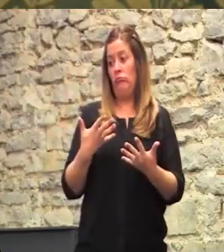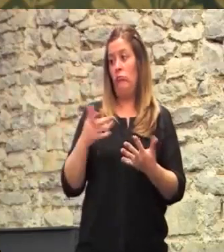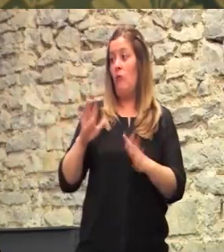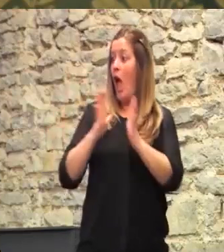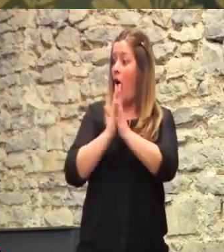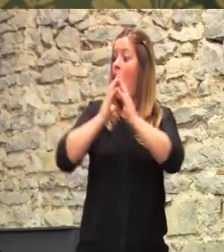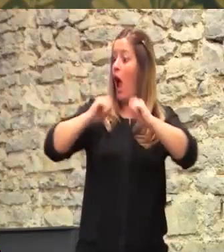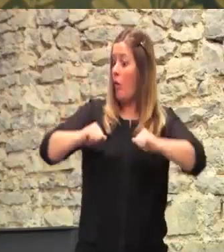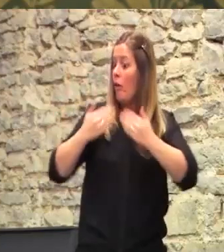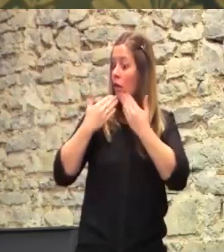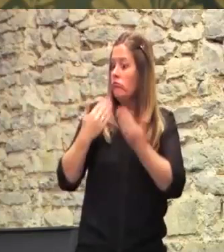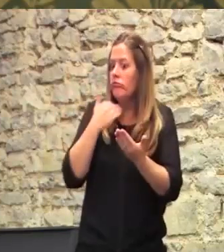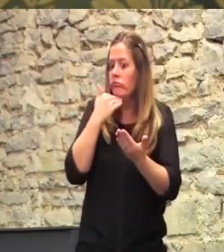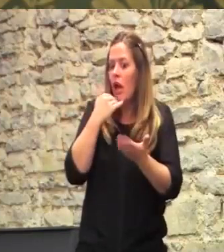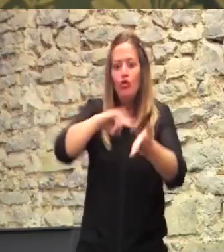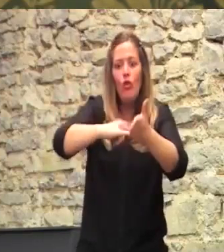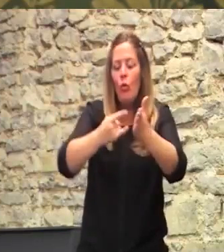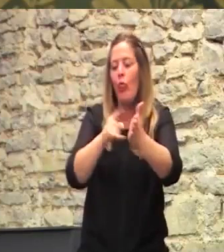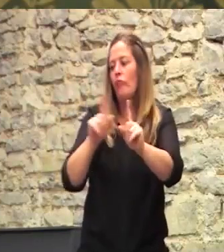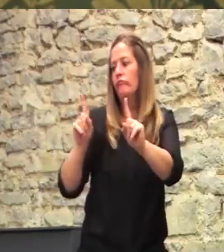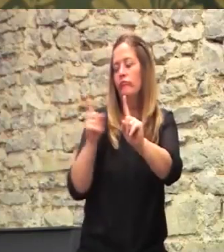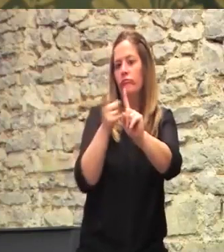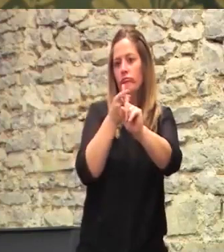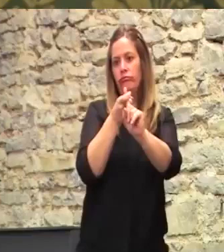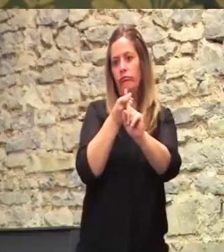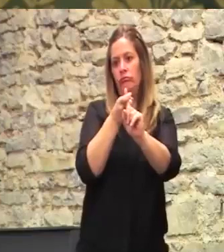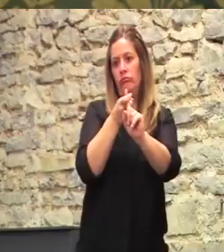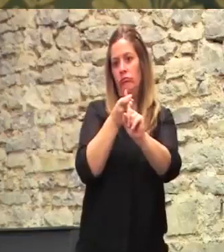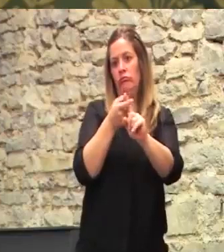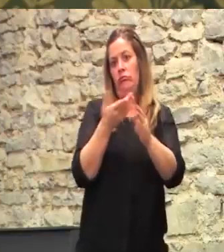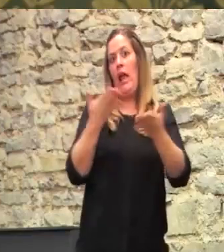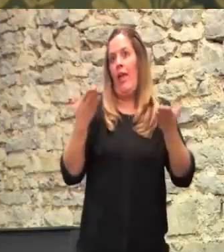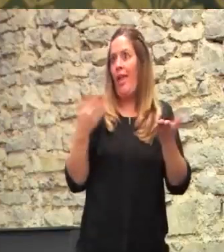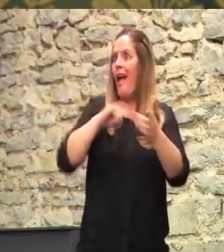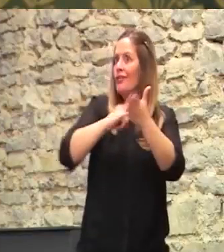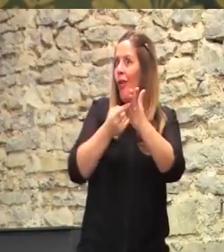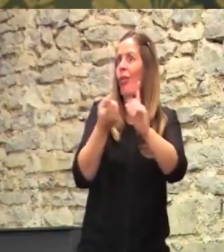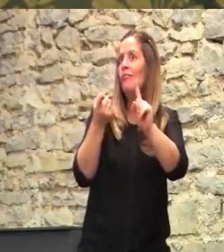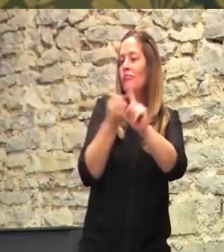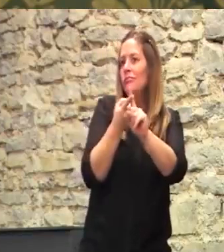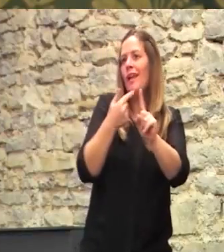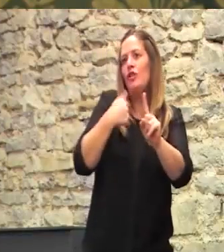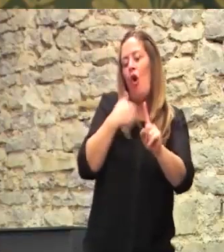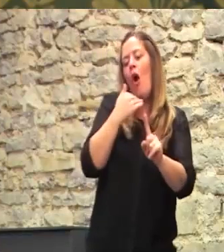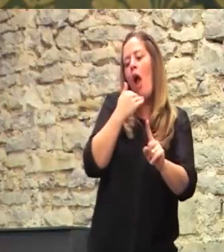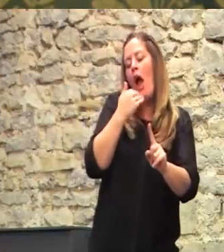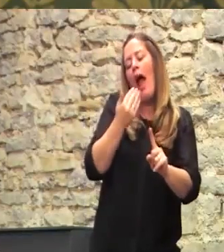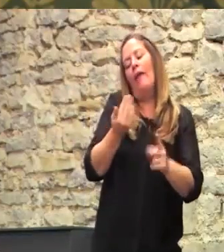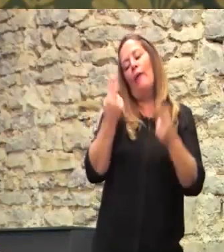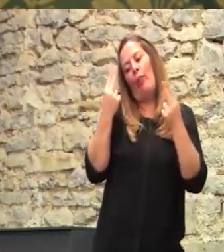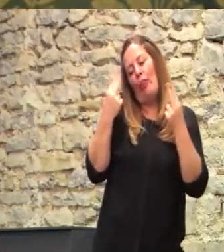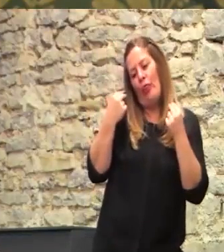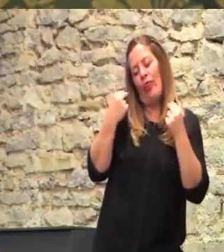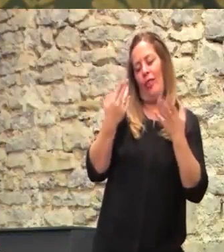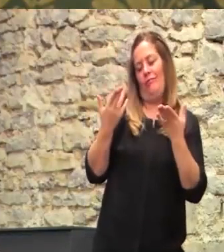alguna salida y en donde seguramente cada cual va a tener que perder algo para poder